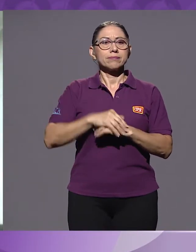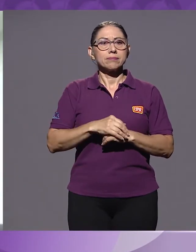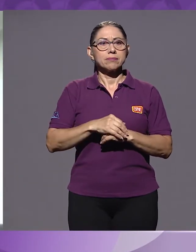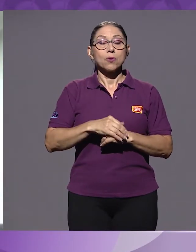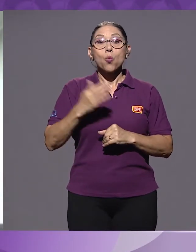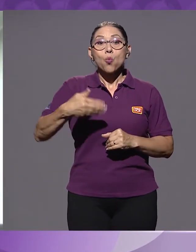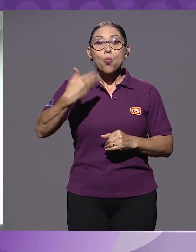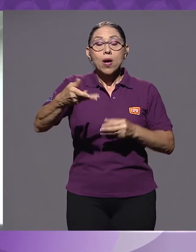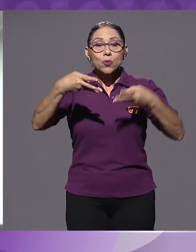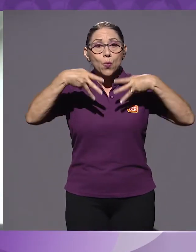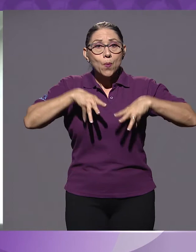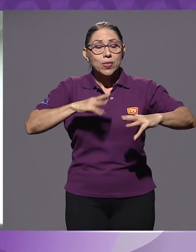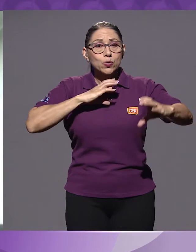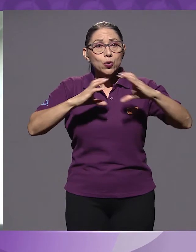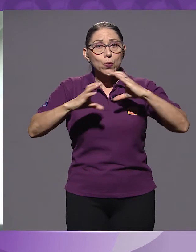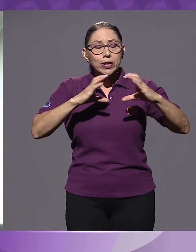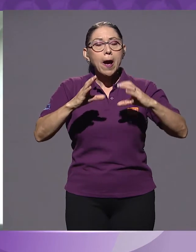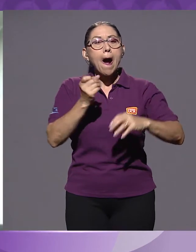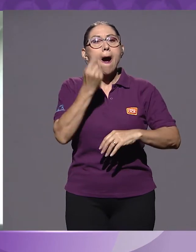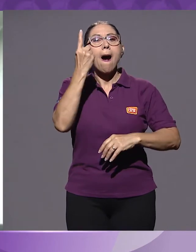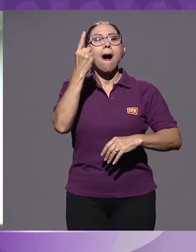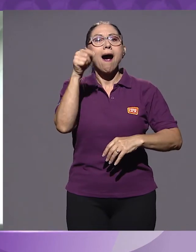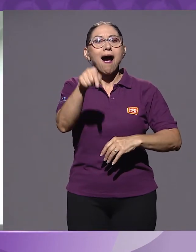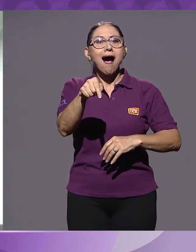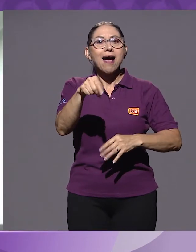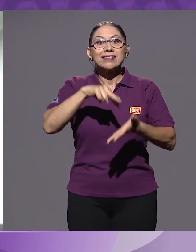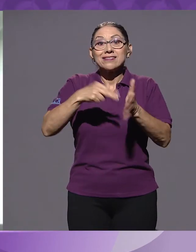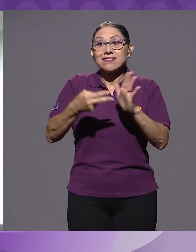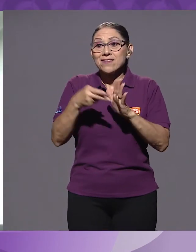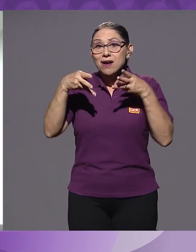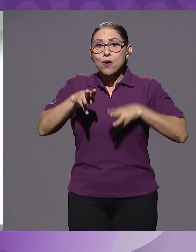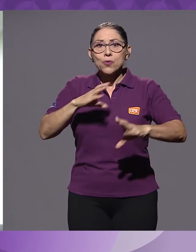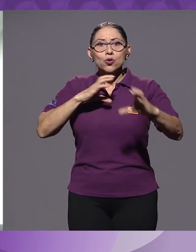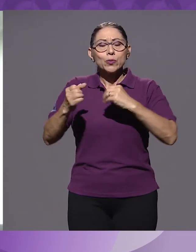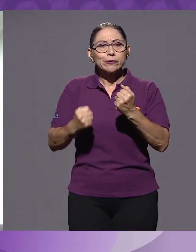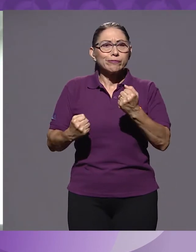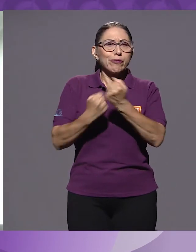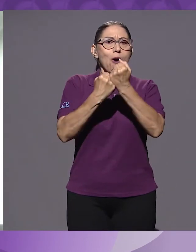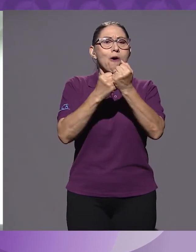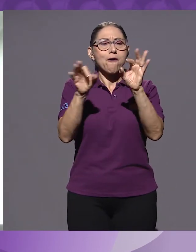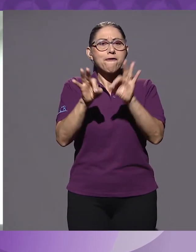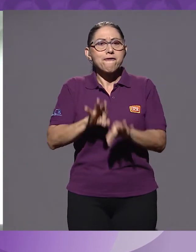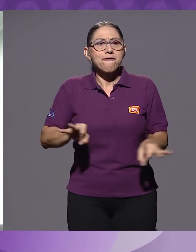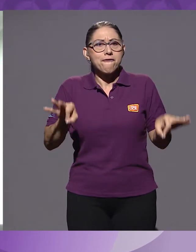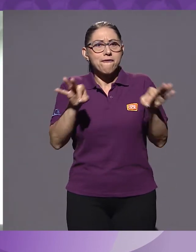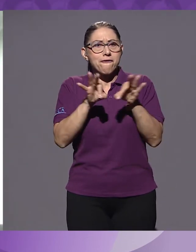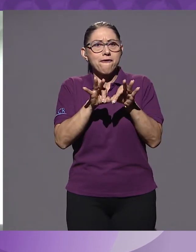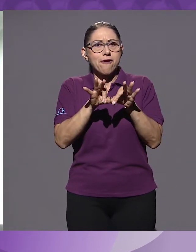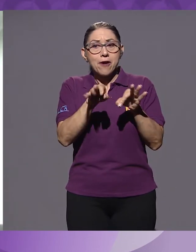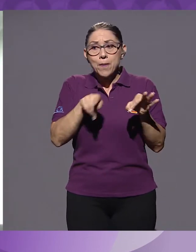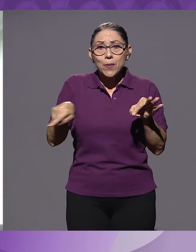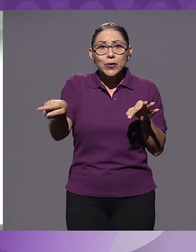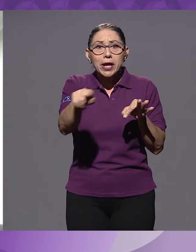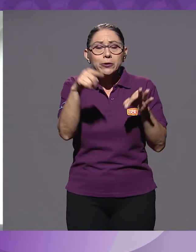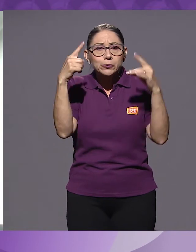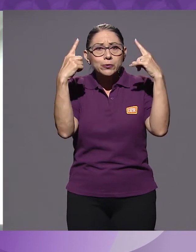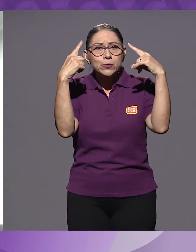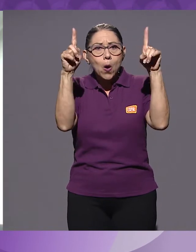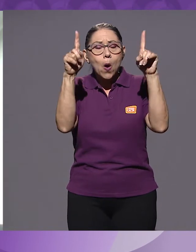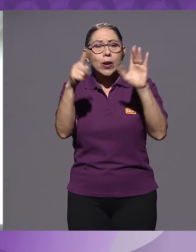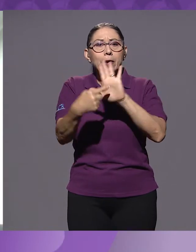los medios de comunicación entienden eso, se vuelven un aliado fundamental, ¿sí? Porque logran